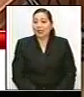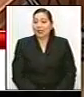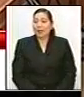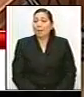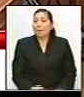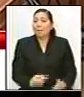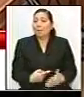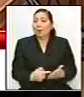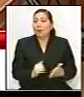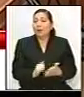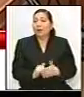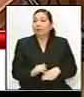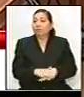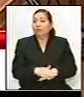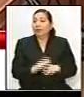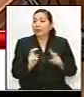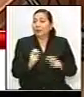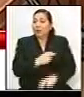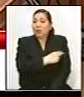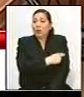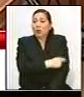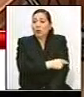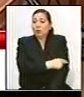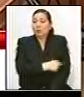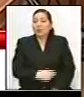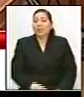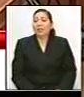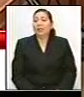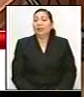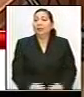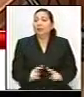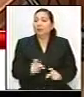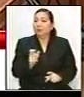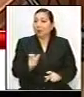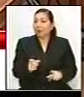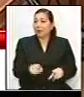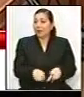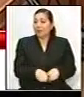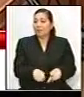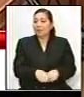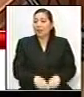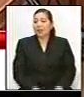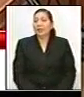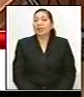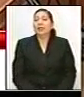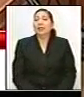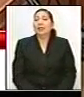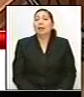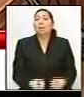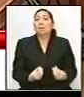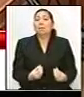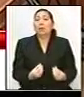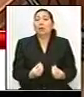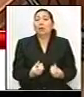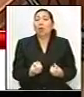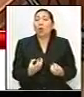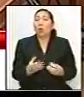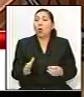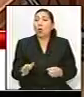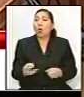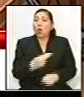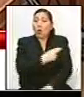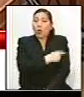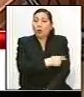porque estamos tratando el tema del hospital. Entonces, veamos el personal también. Porque el hospital está saturado,